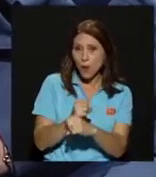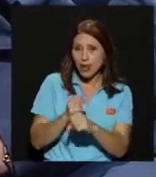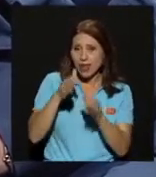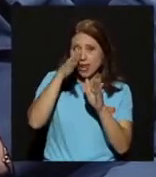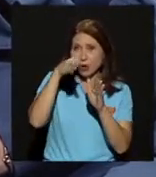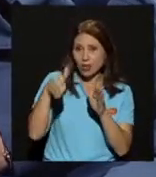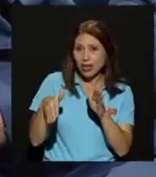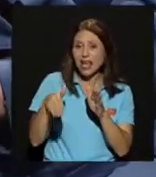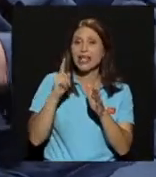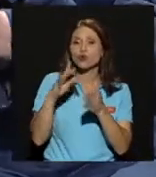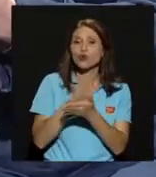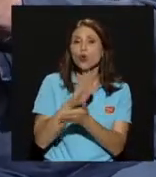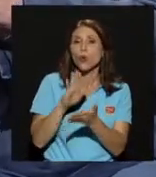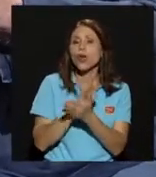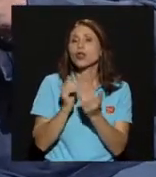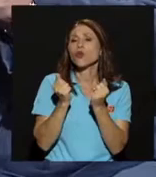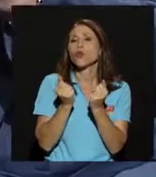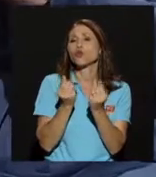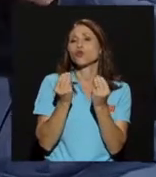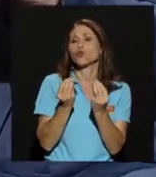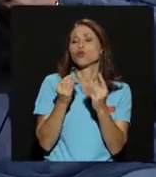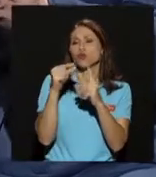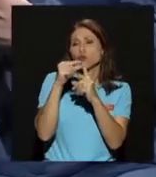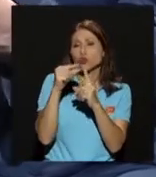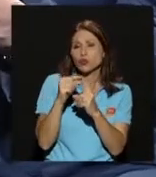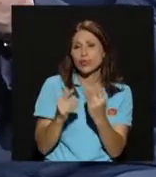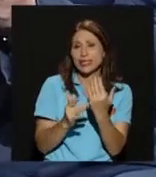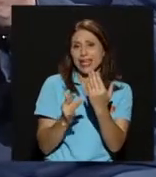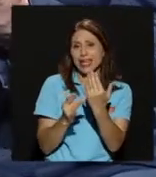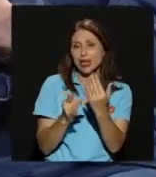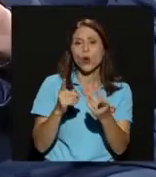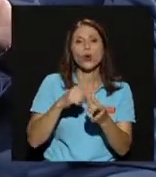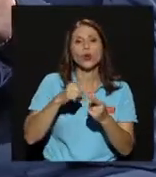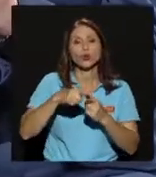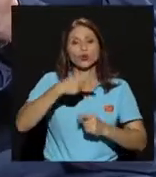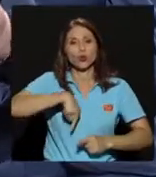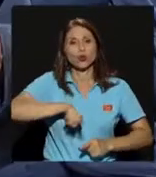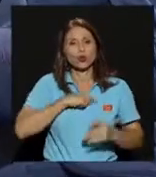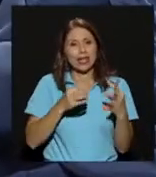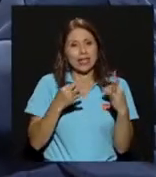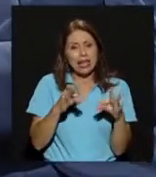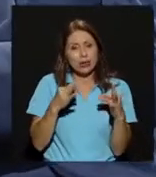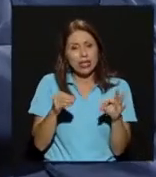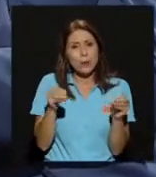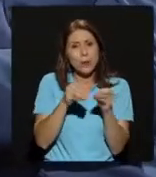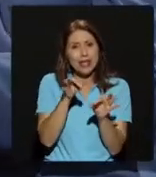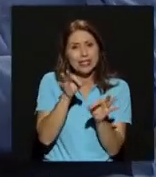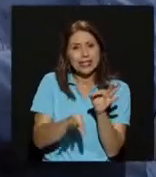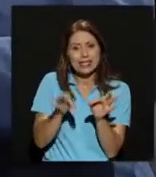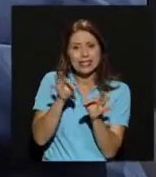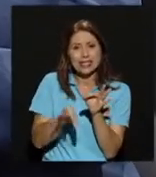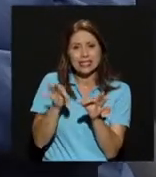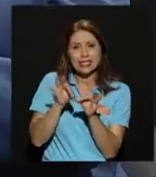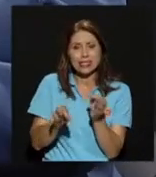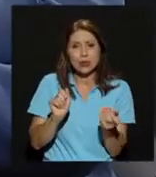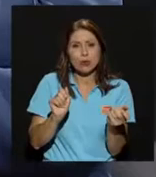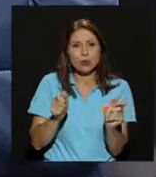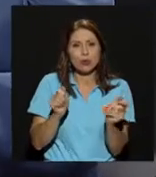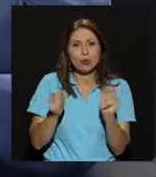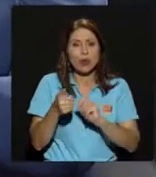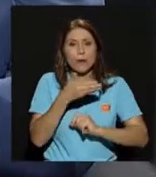bastante técnico entonces hemos tratado incluso de ir mejorando el lenguaje haciéndolo más sencillo y aunque siempre